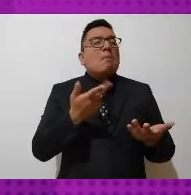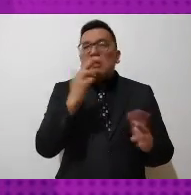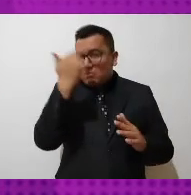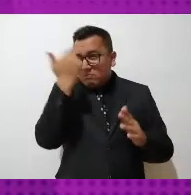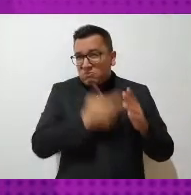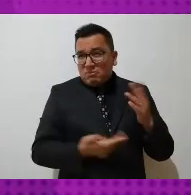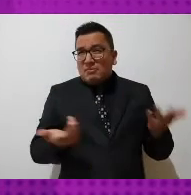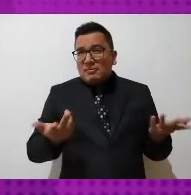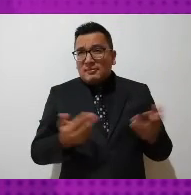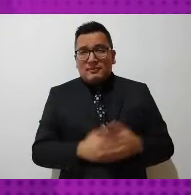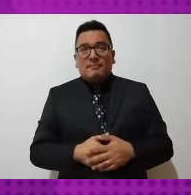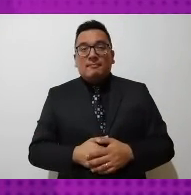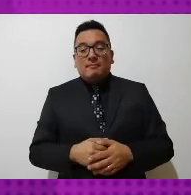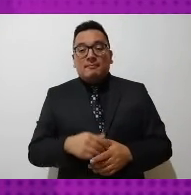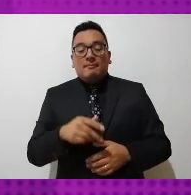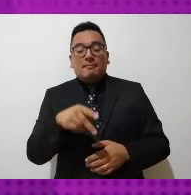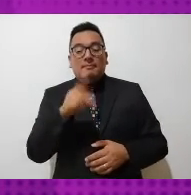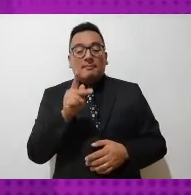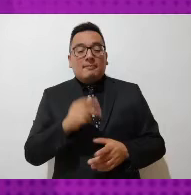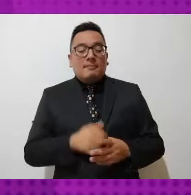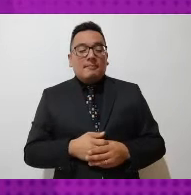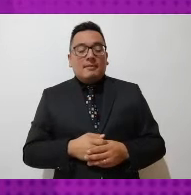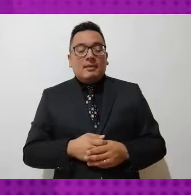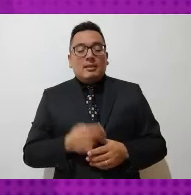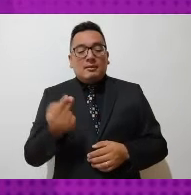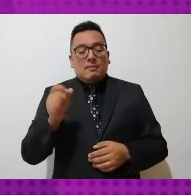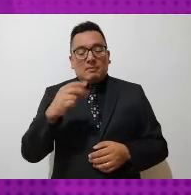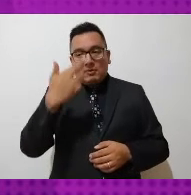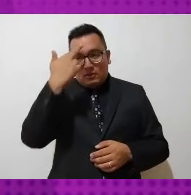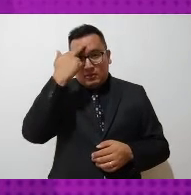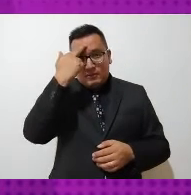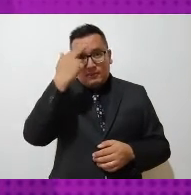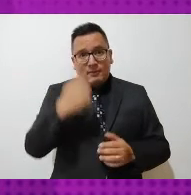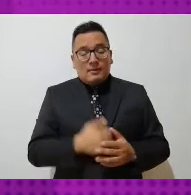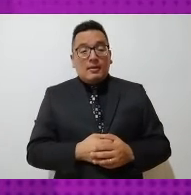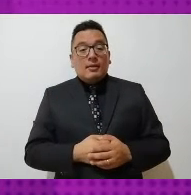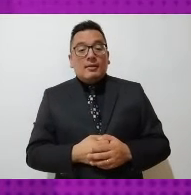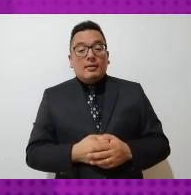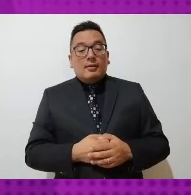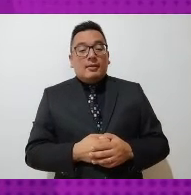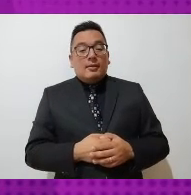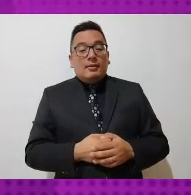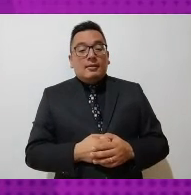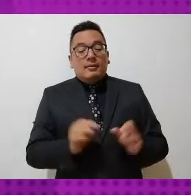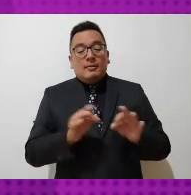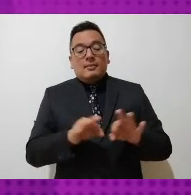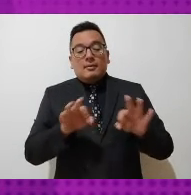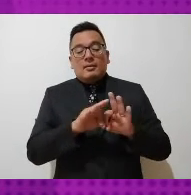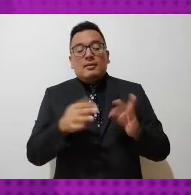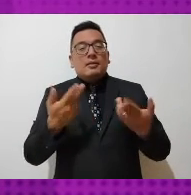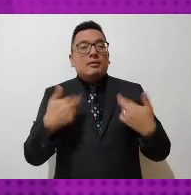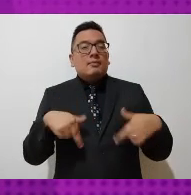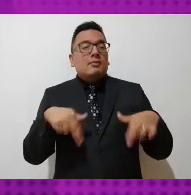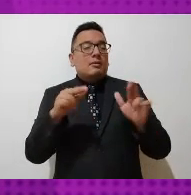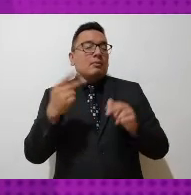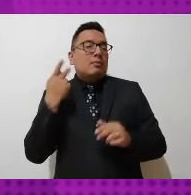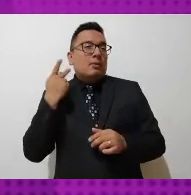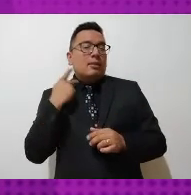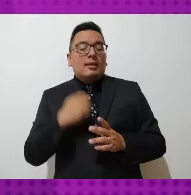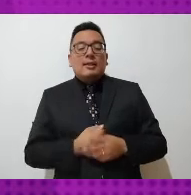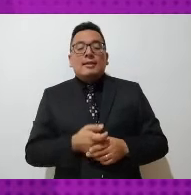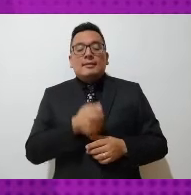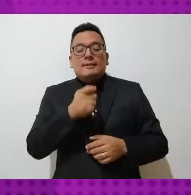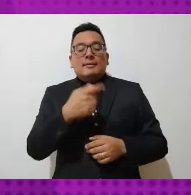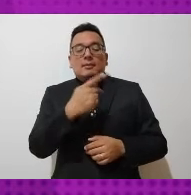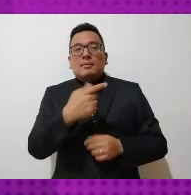demás? Sin embargo, también recordemos que parte esencial de la representación política es